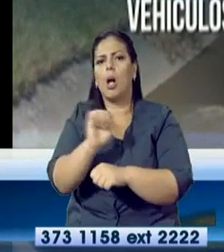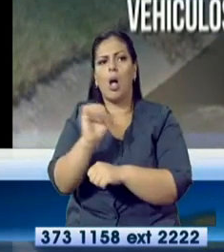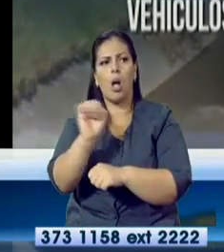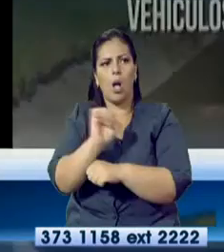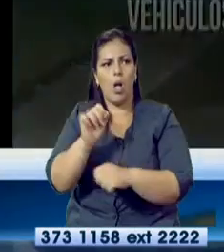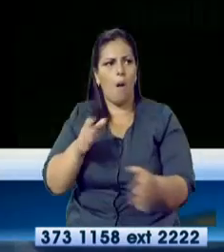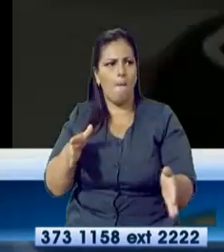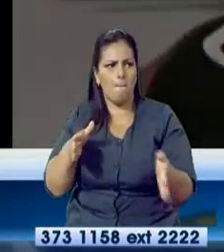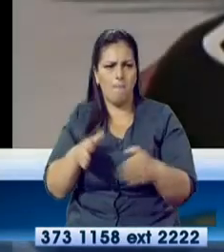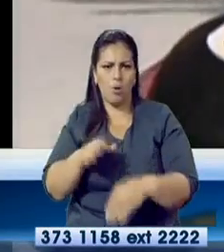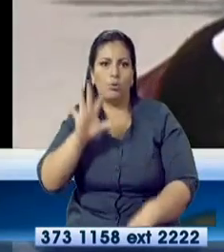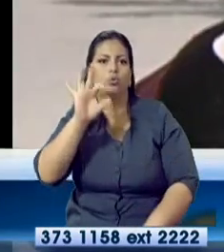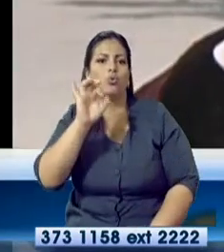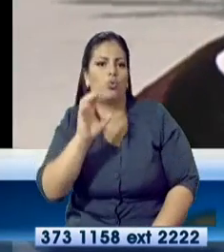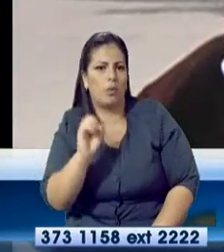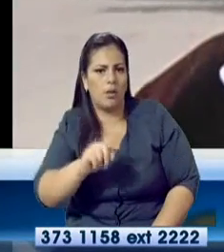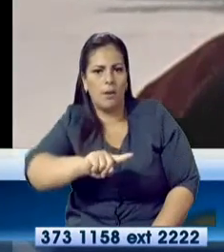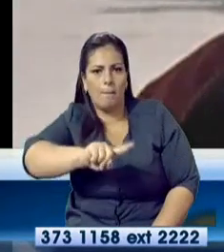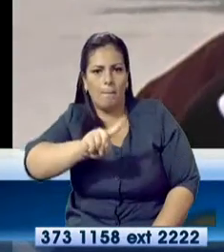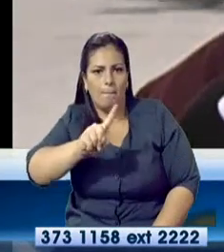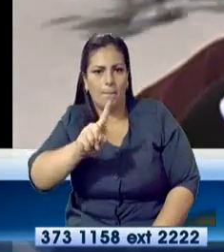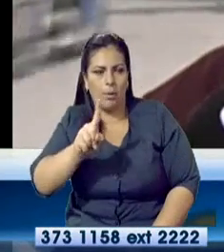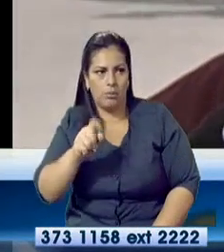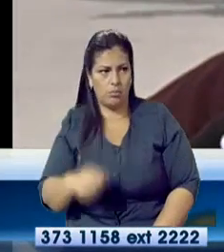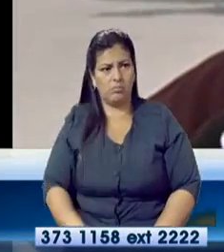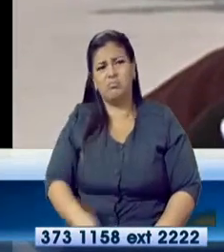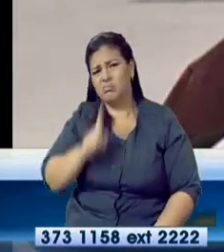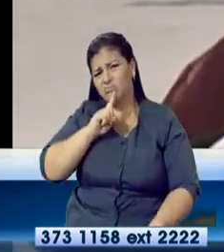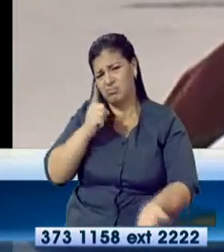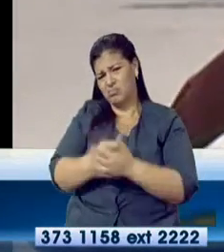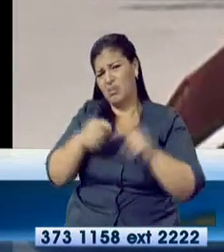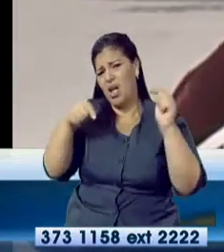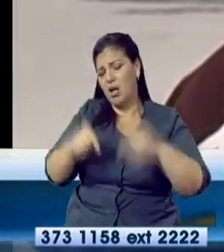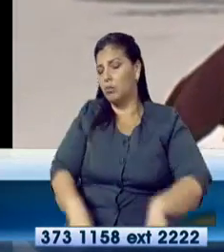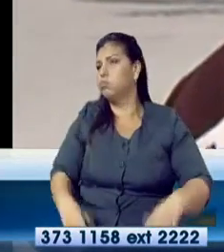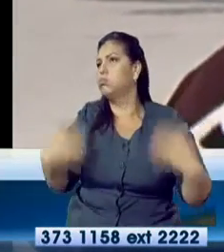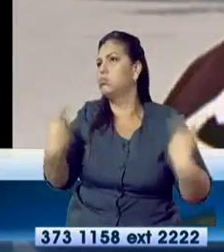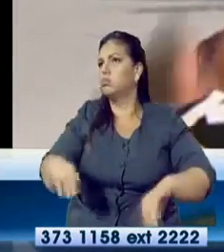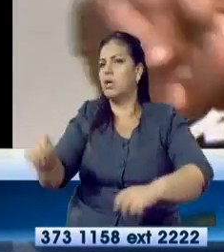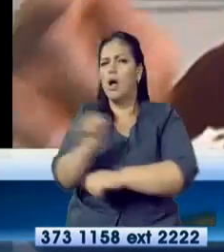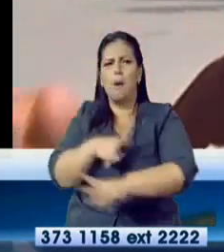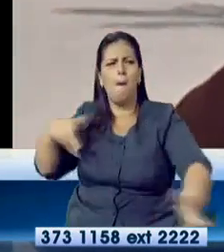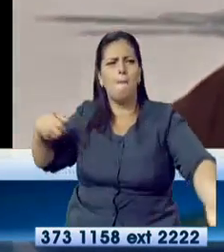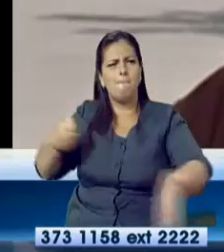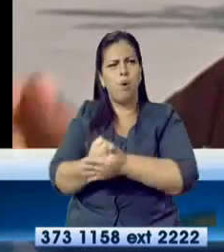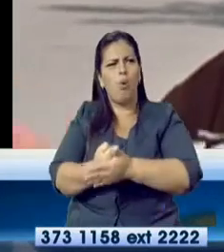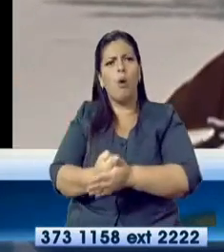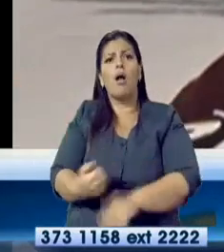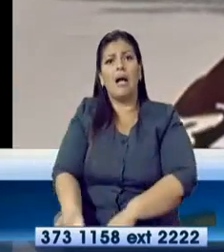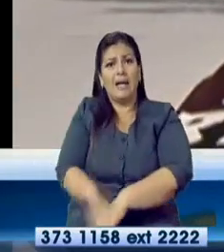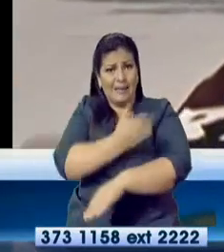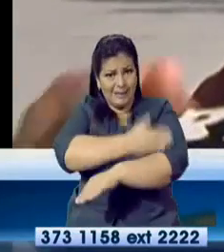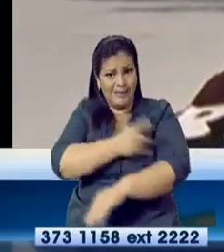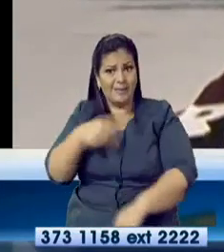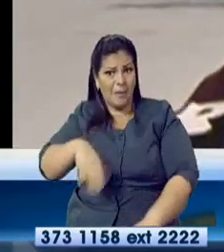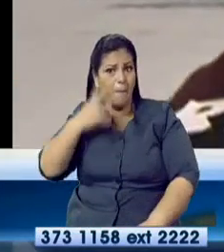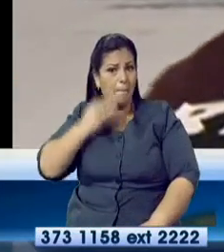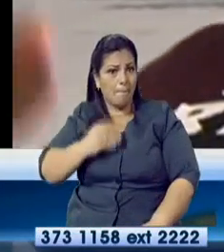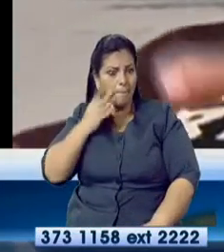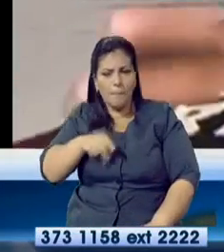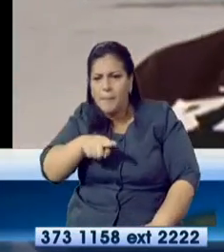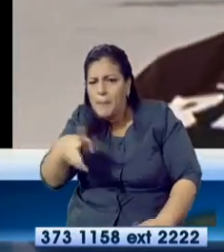en el lateral. En esta autopista hay demasiados accidentes, que a mí me toca ayudarlas a las personas